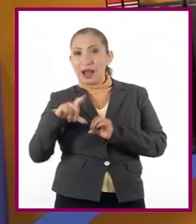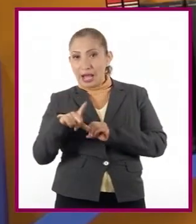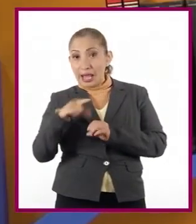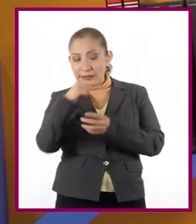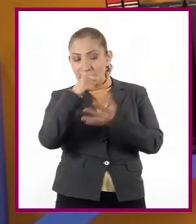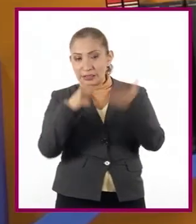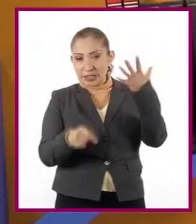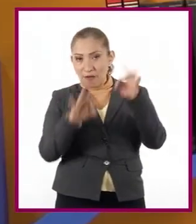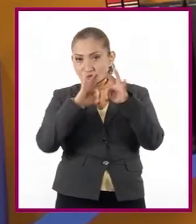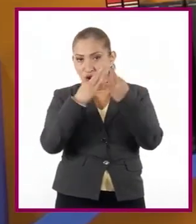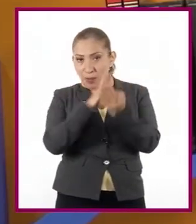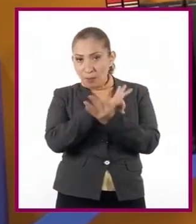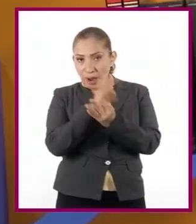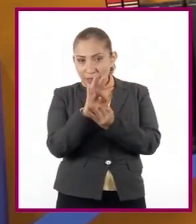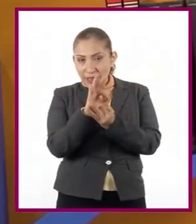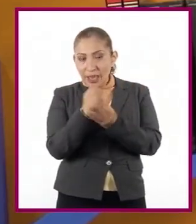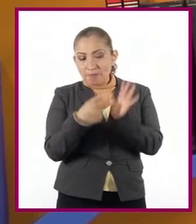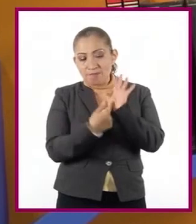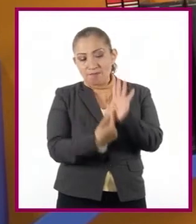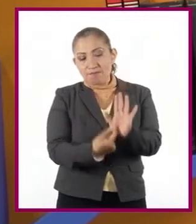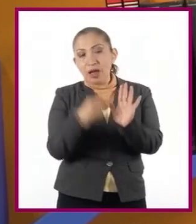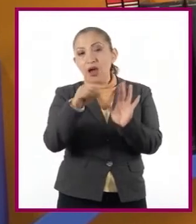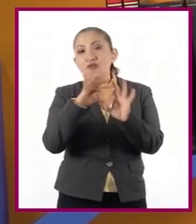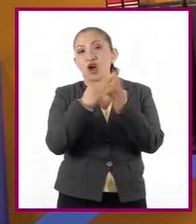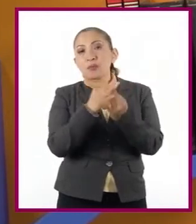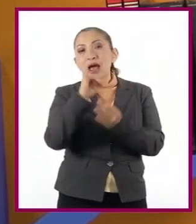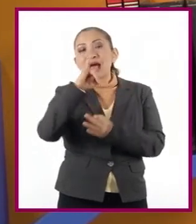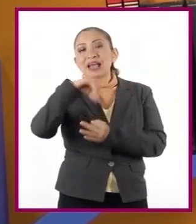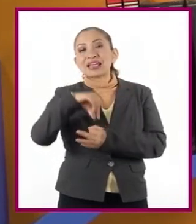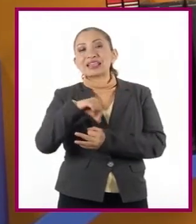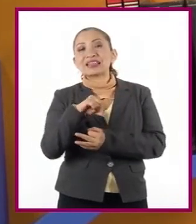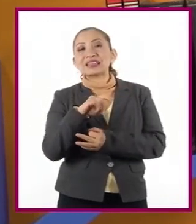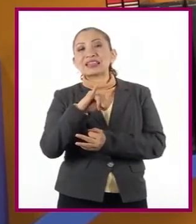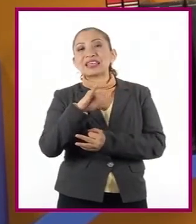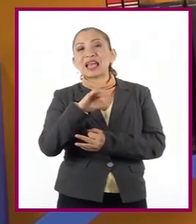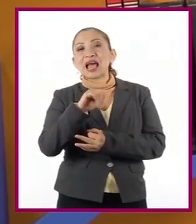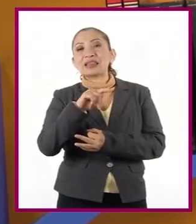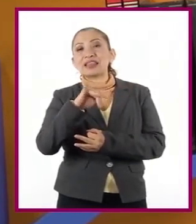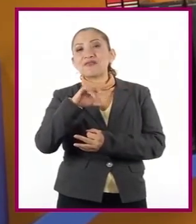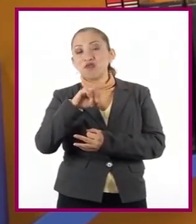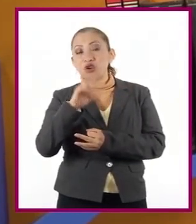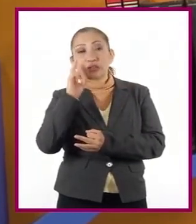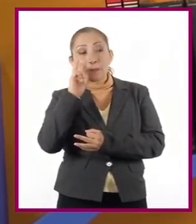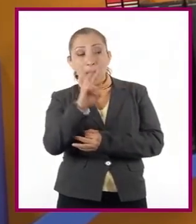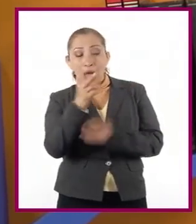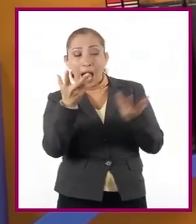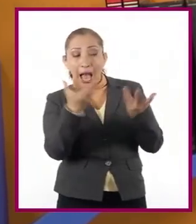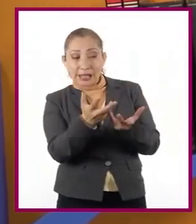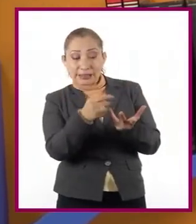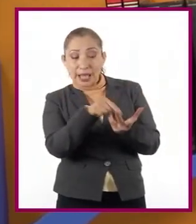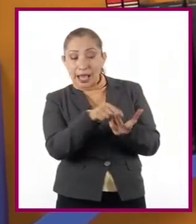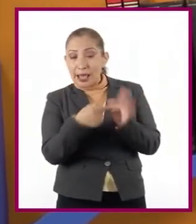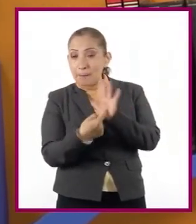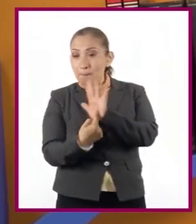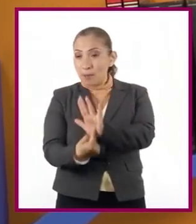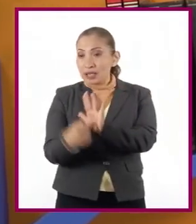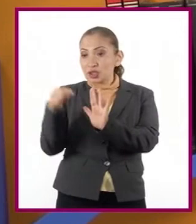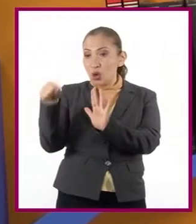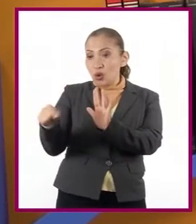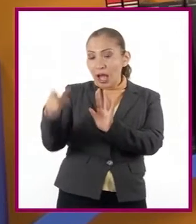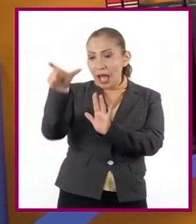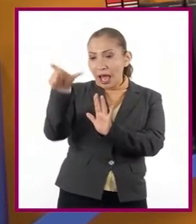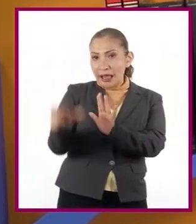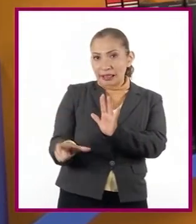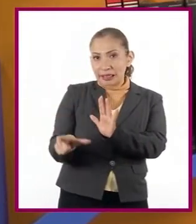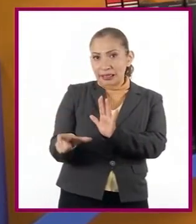las formas en que se puede manifestar el modo indicativo, que expresa una acción y refleja una